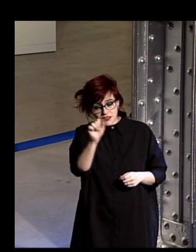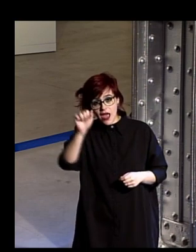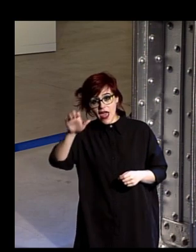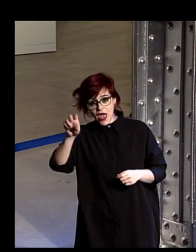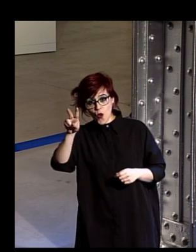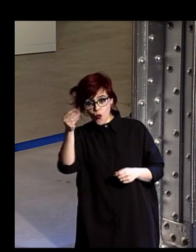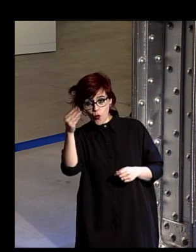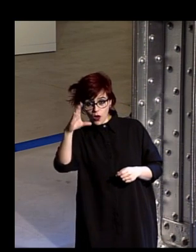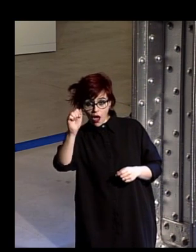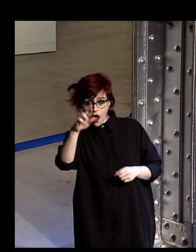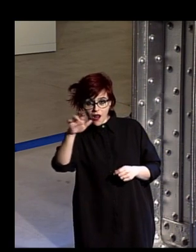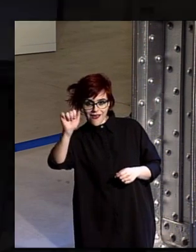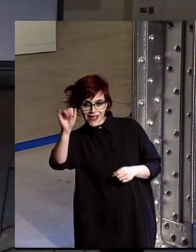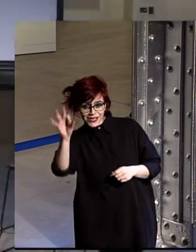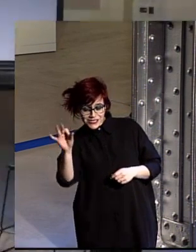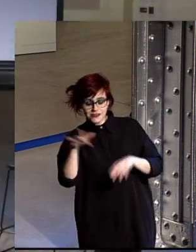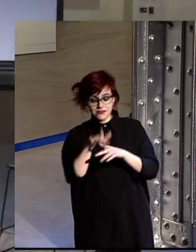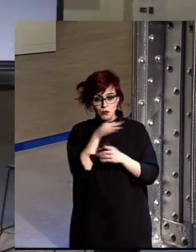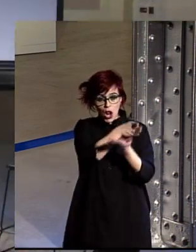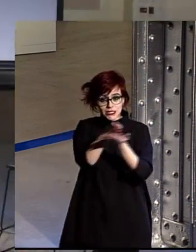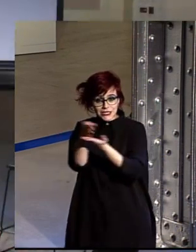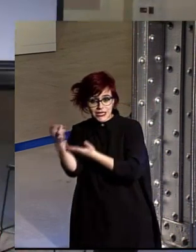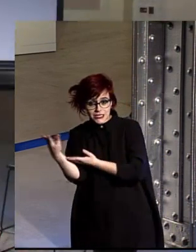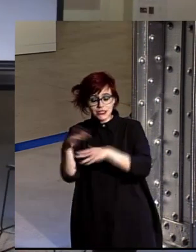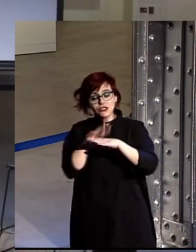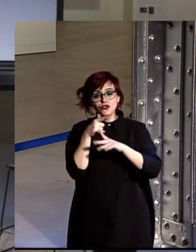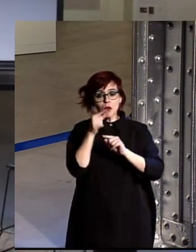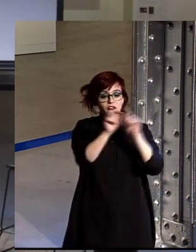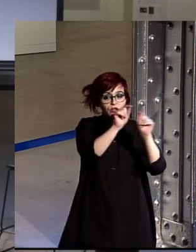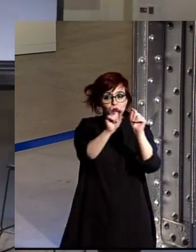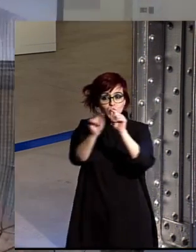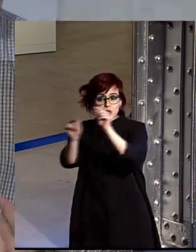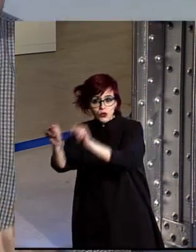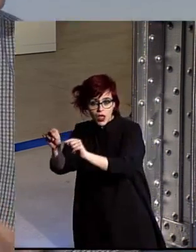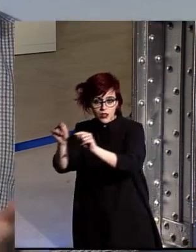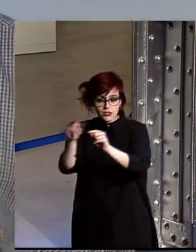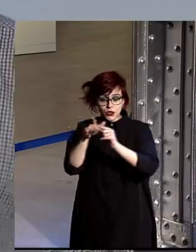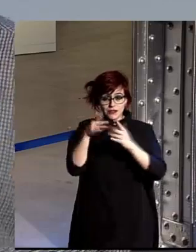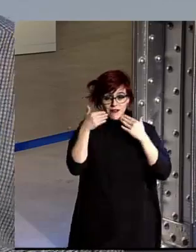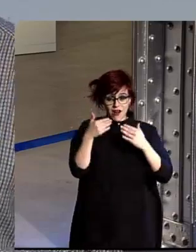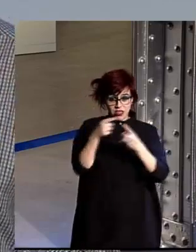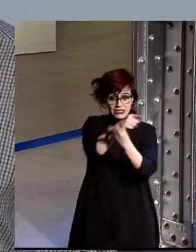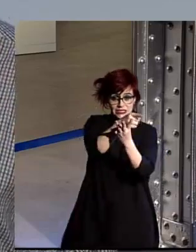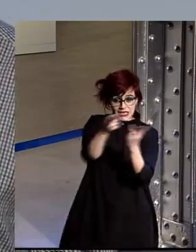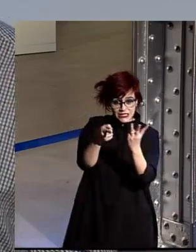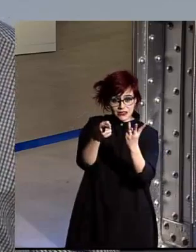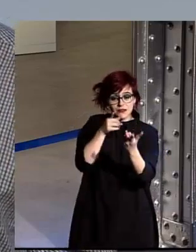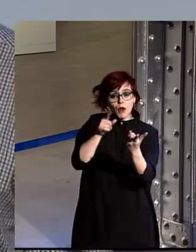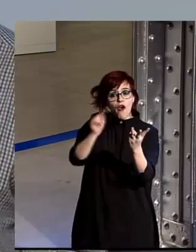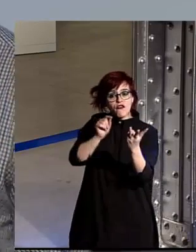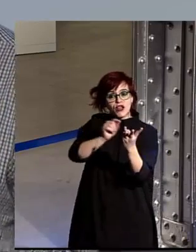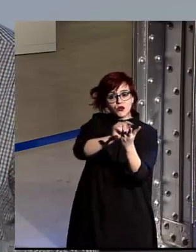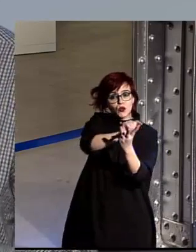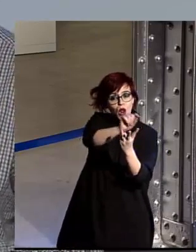estuviera flotando o nadando en un inmenso mar de virus que lo rodean y que están ayudando a cómo se establecen esas relaciones ecológicas entre